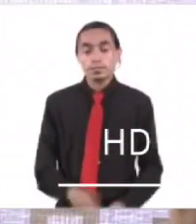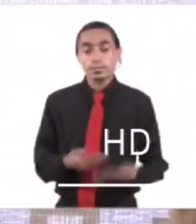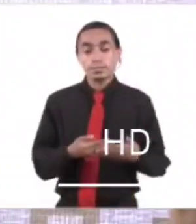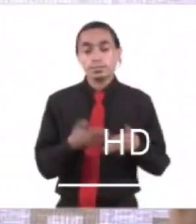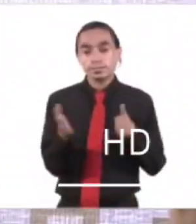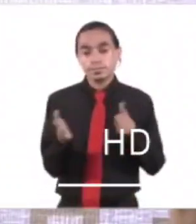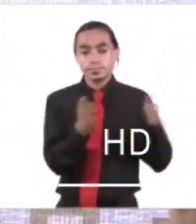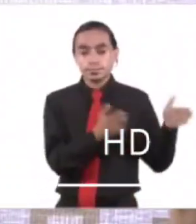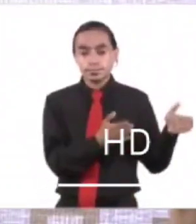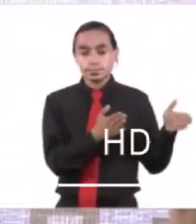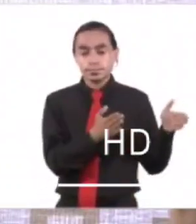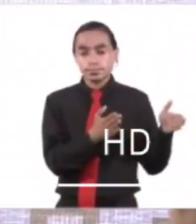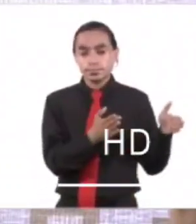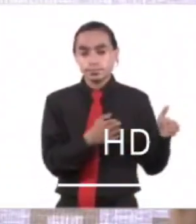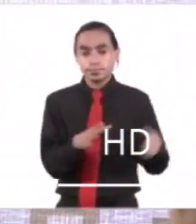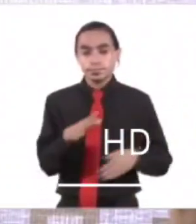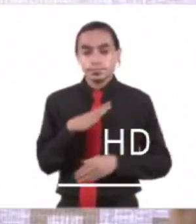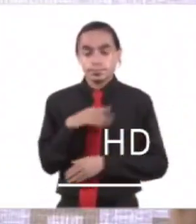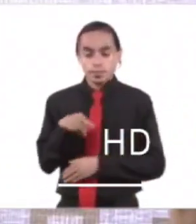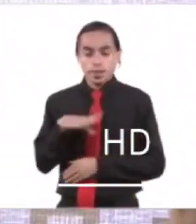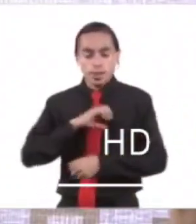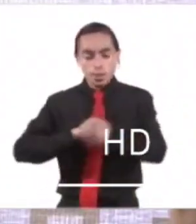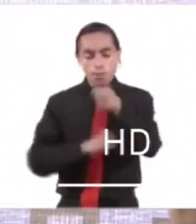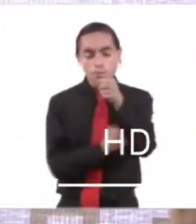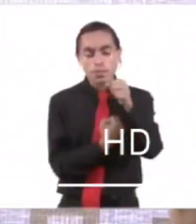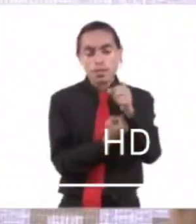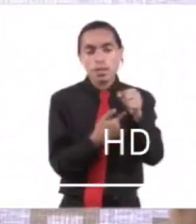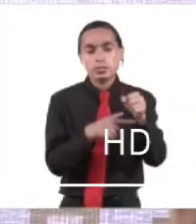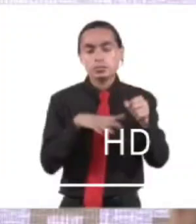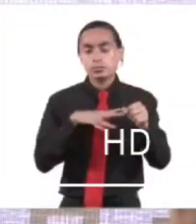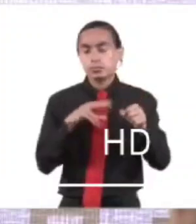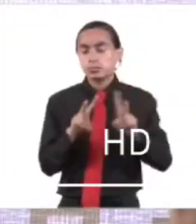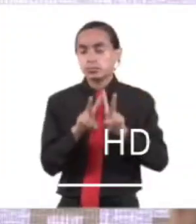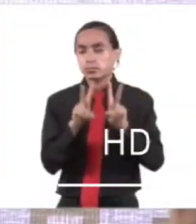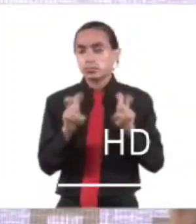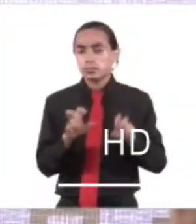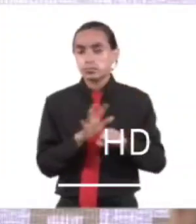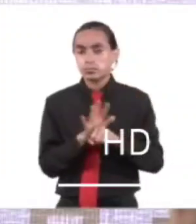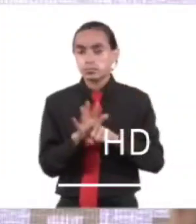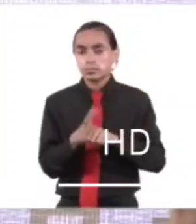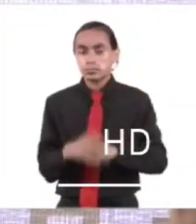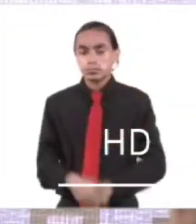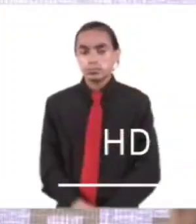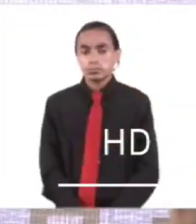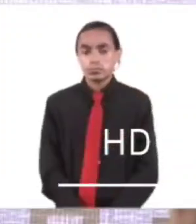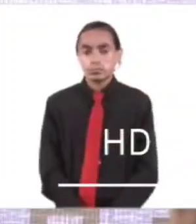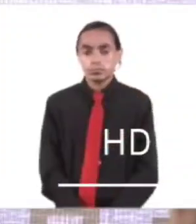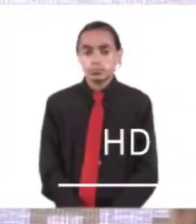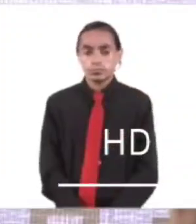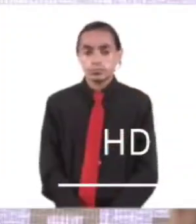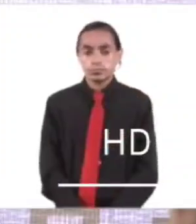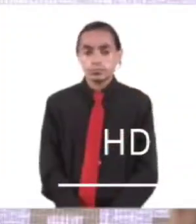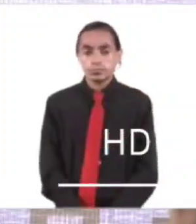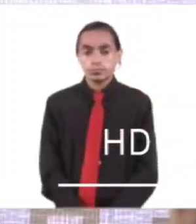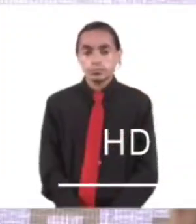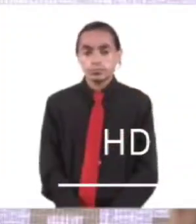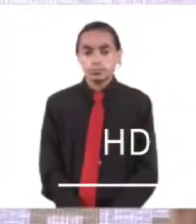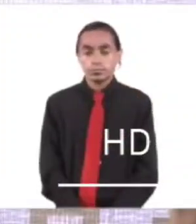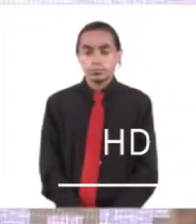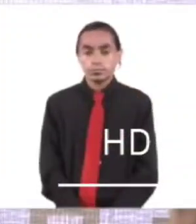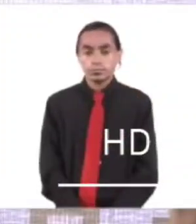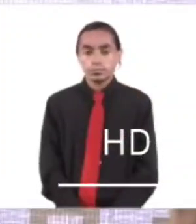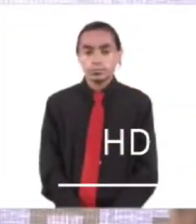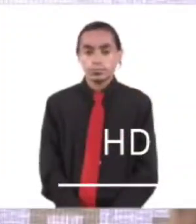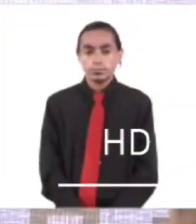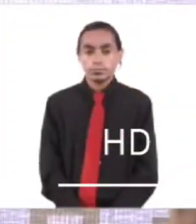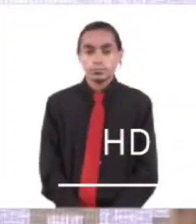una segunda cuestión que tiene que ver con los pilares. Nosotros estábamos en el año por ahí